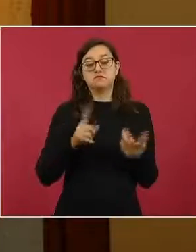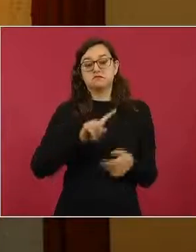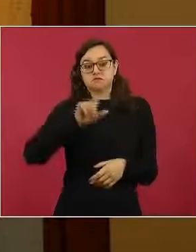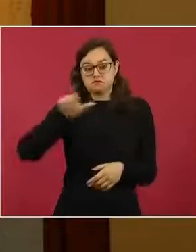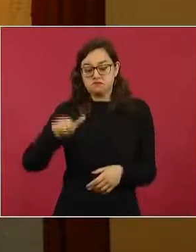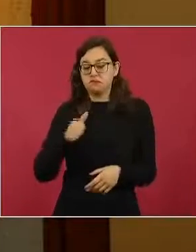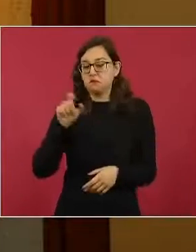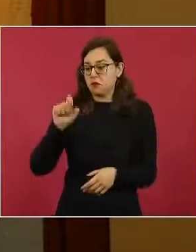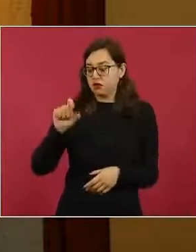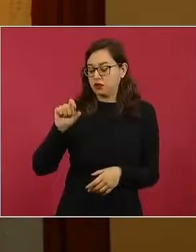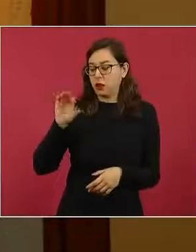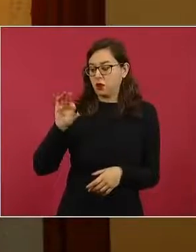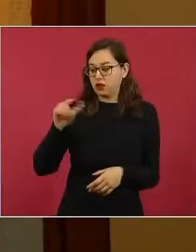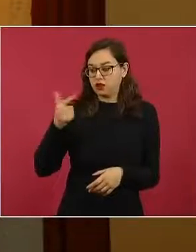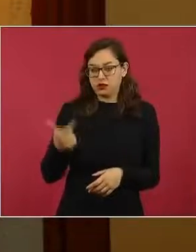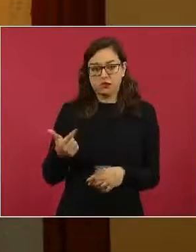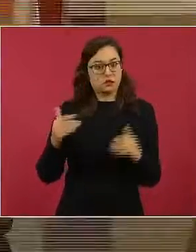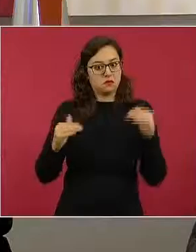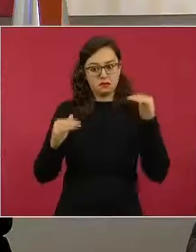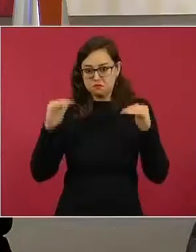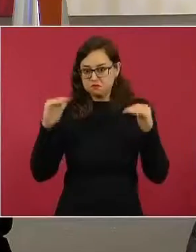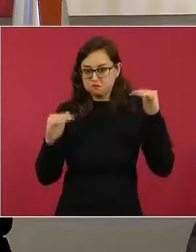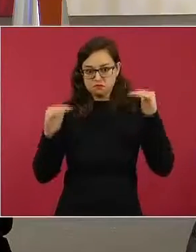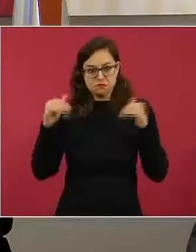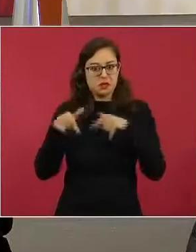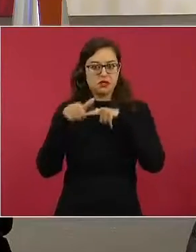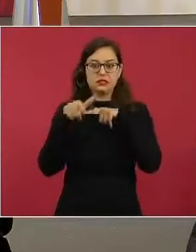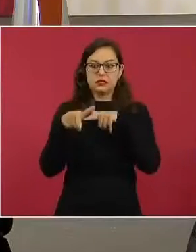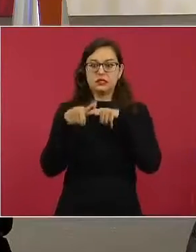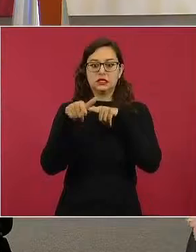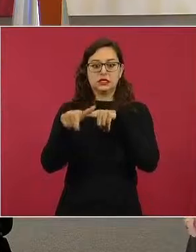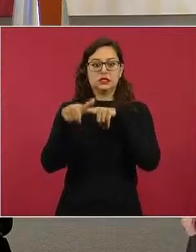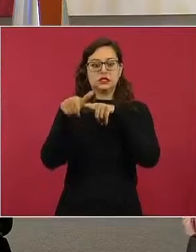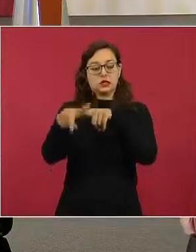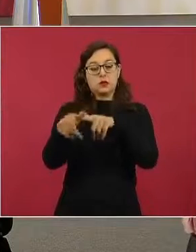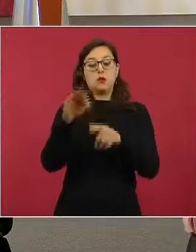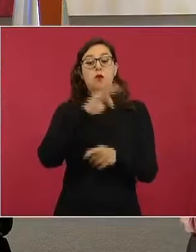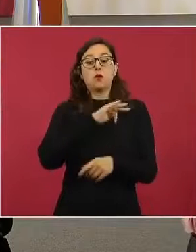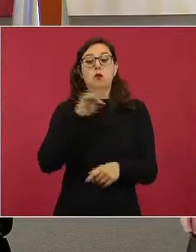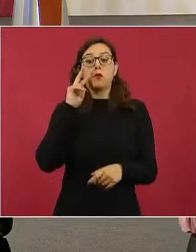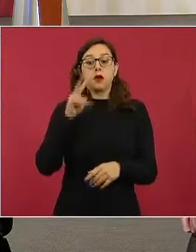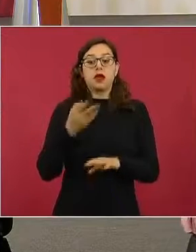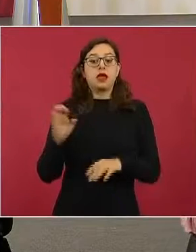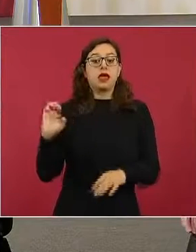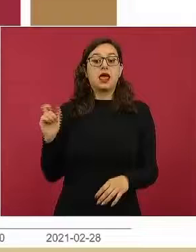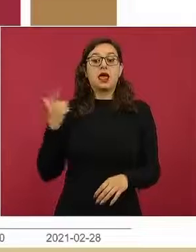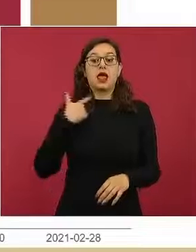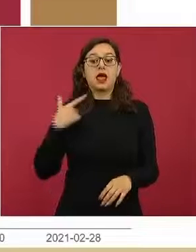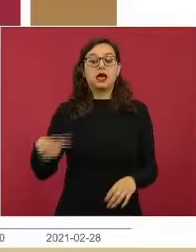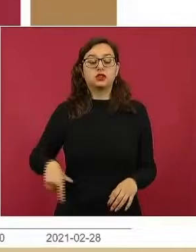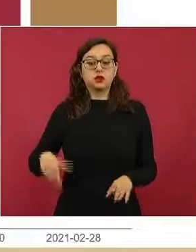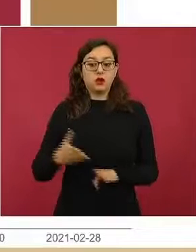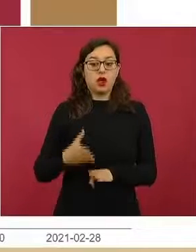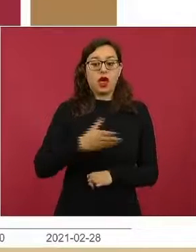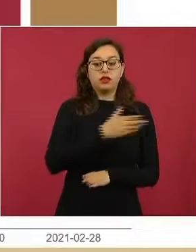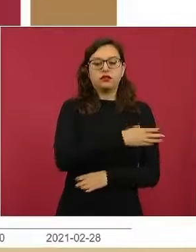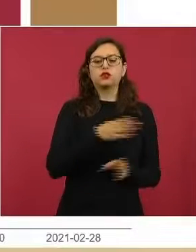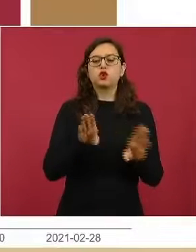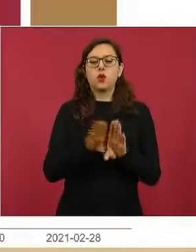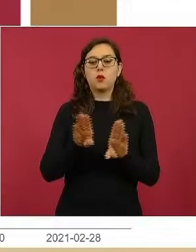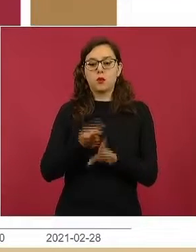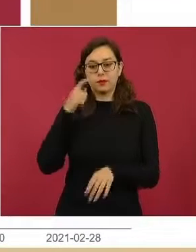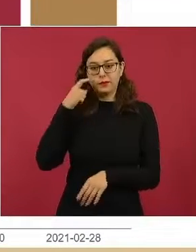la estabilidad de este gobierno. Si nos comparamos contra gobiernos anteriores, podemos ver cómo ese no fue el caso y hubo